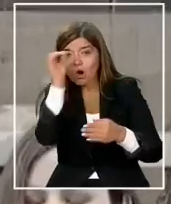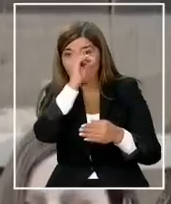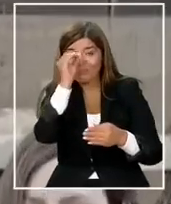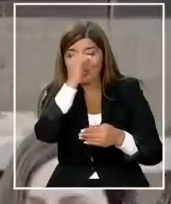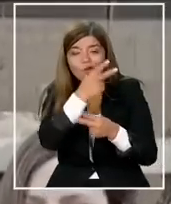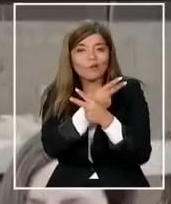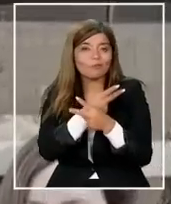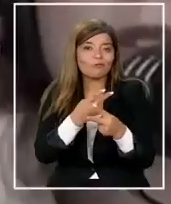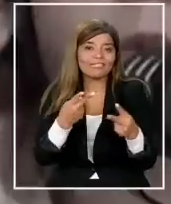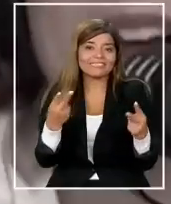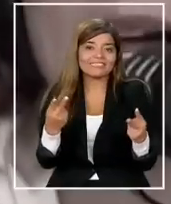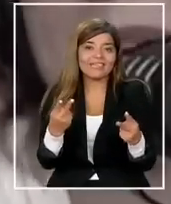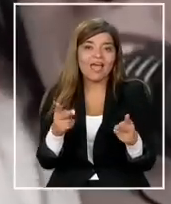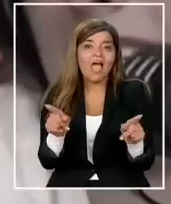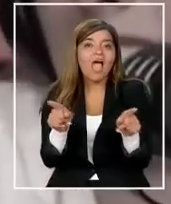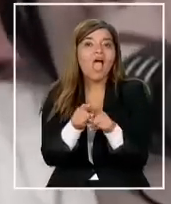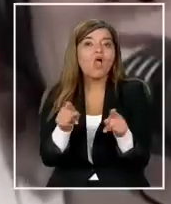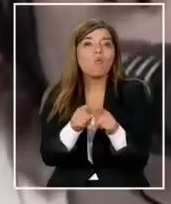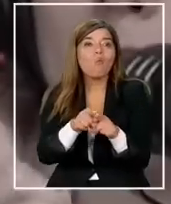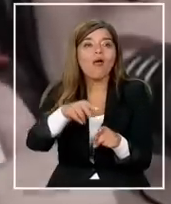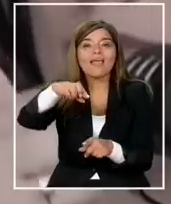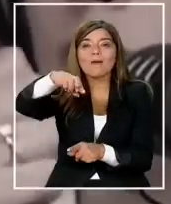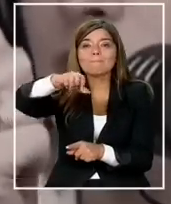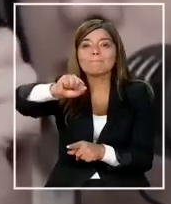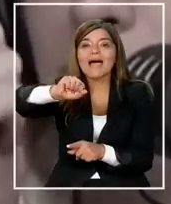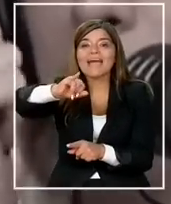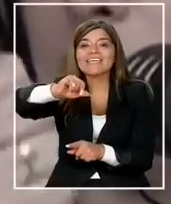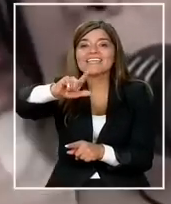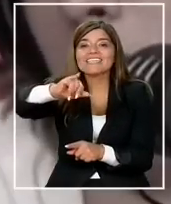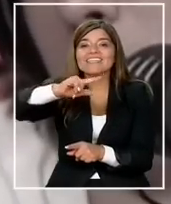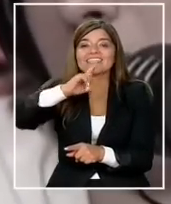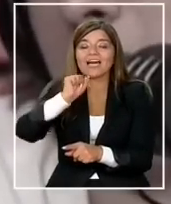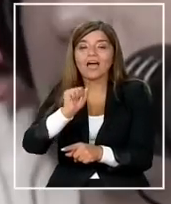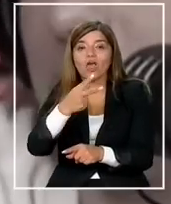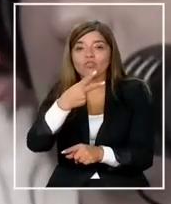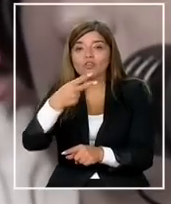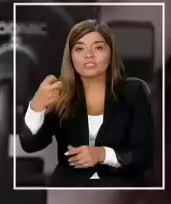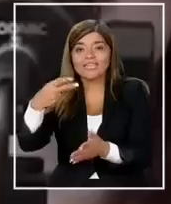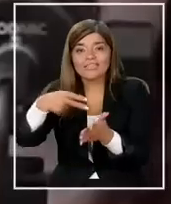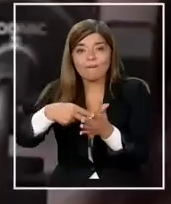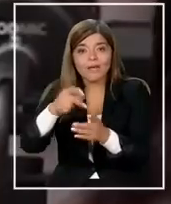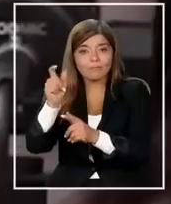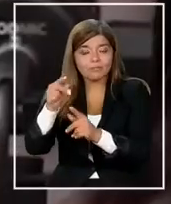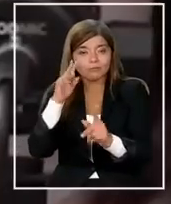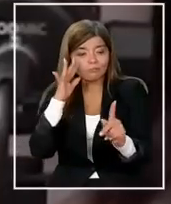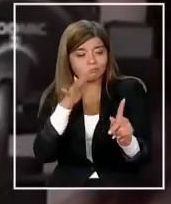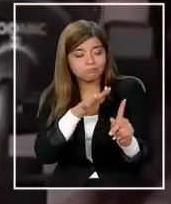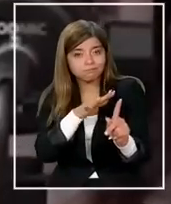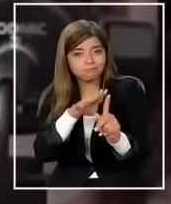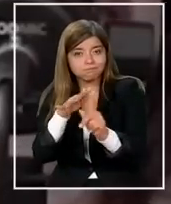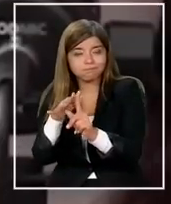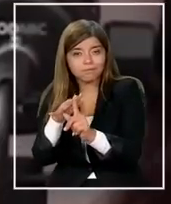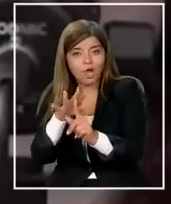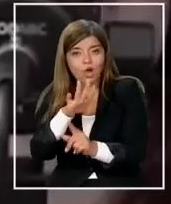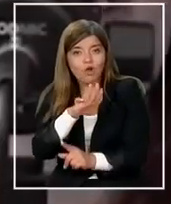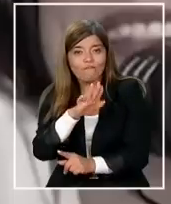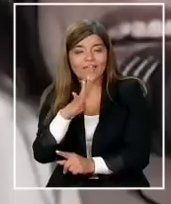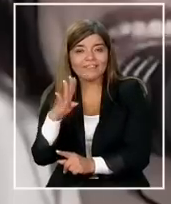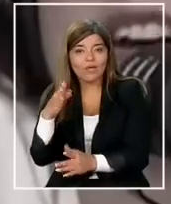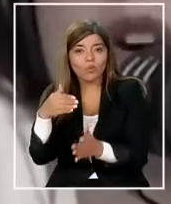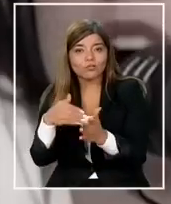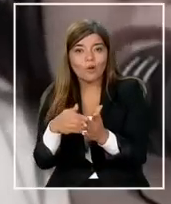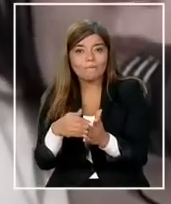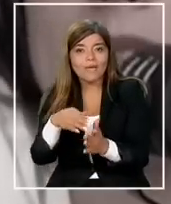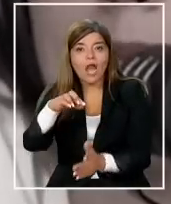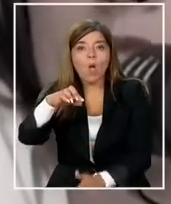también publicidad. Igual a Bailita. 200.000 personas la siguen en su cuenta personal y 94.000 en su